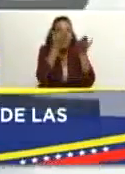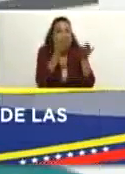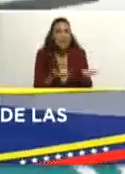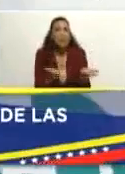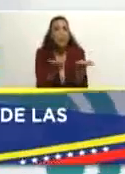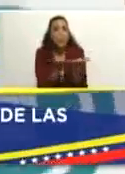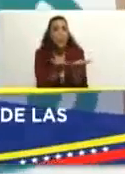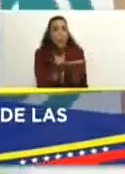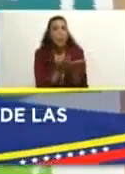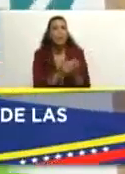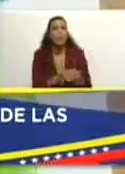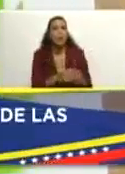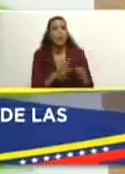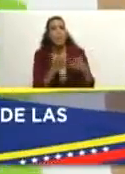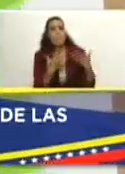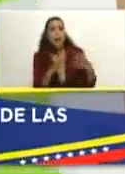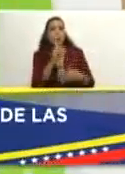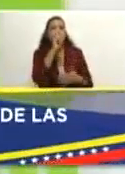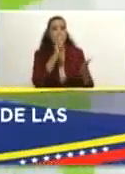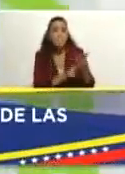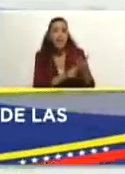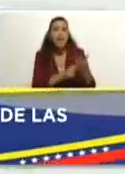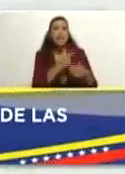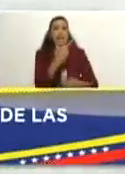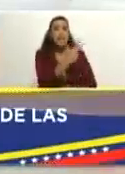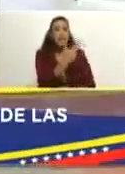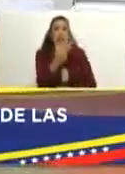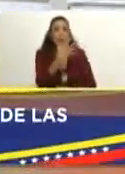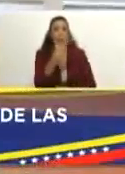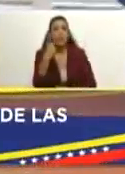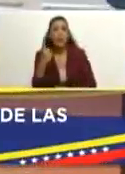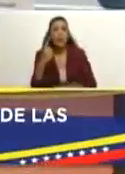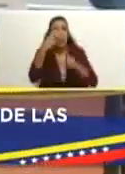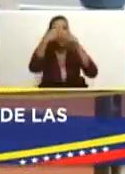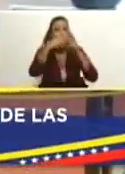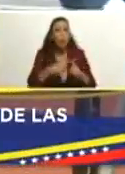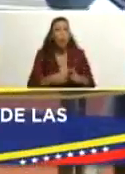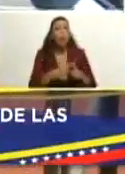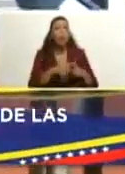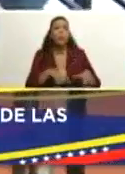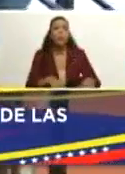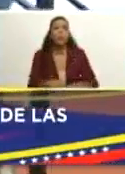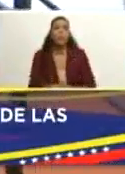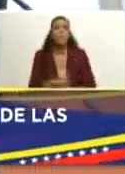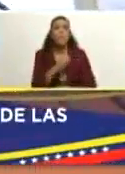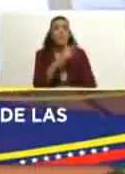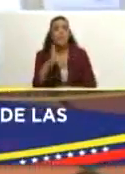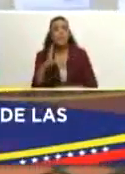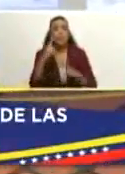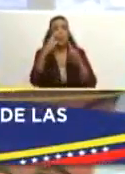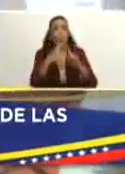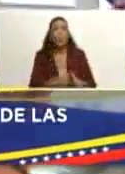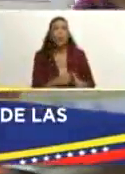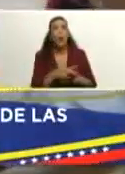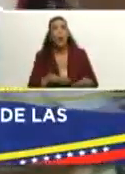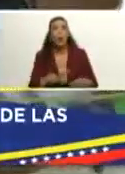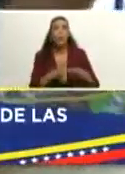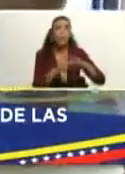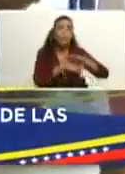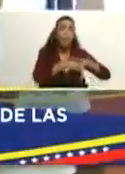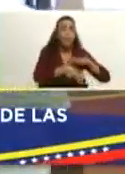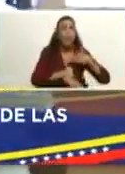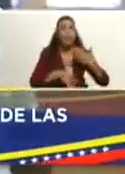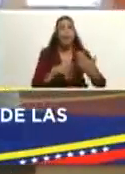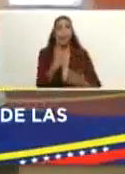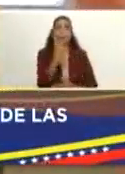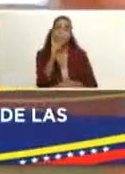escolar, ¿verdad?, cuenta con 1.351. Entre ellos cuenta con una primaria, una secundaria, una media en general y un